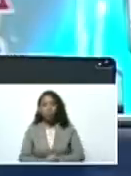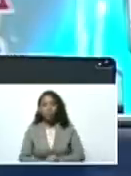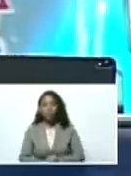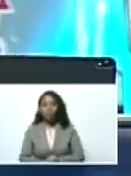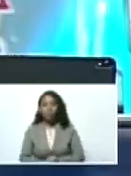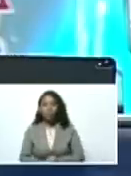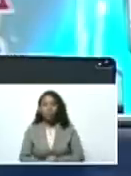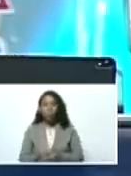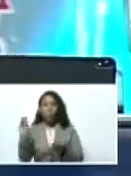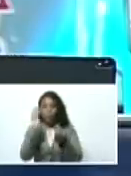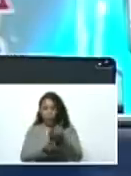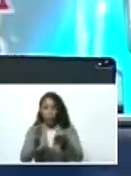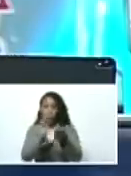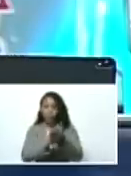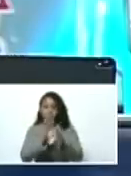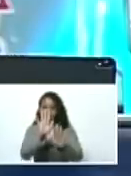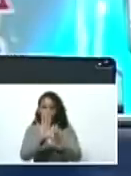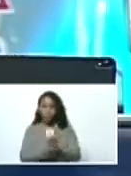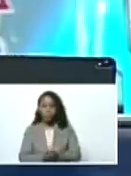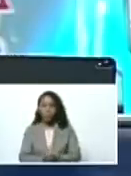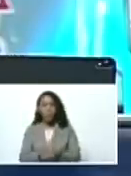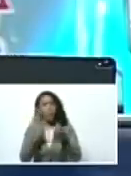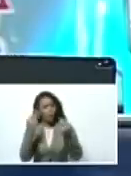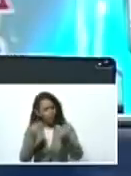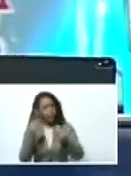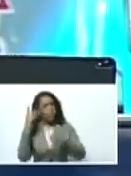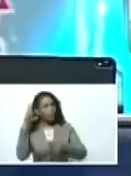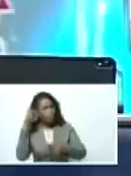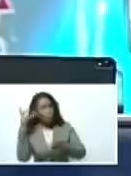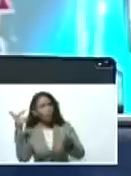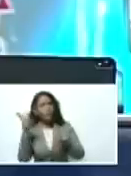Ya, otra vez. Pero bastante que suene.